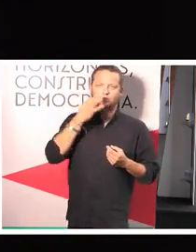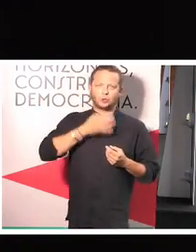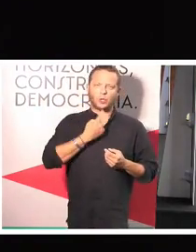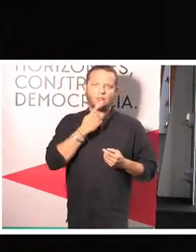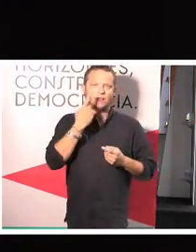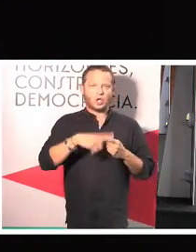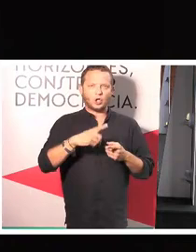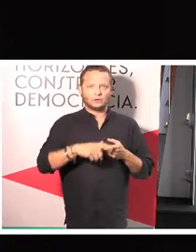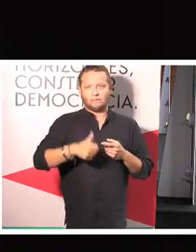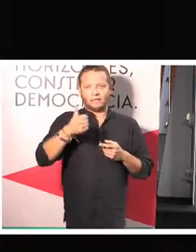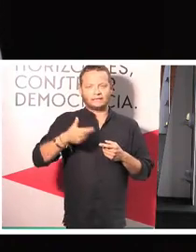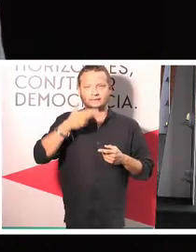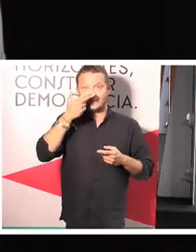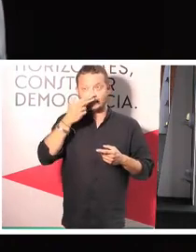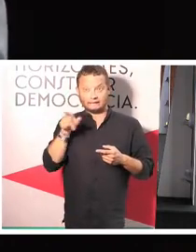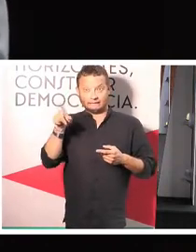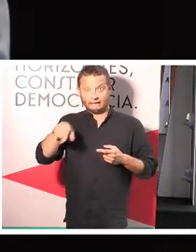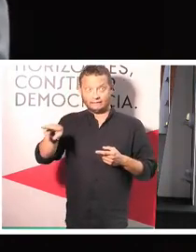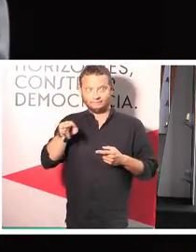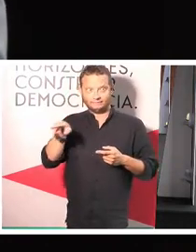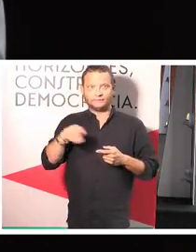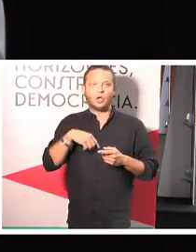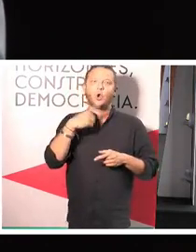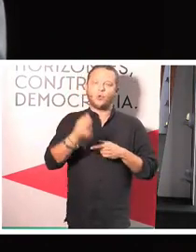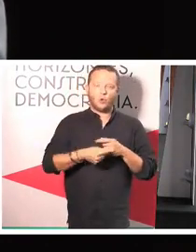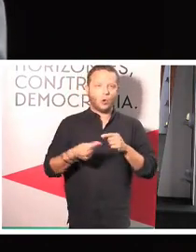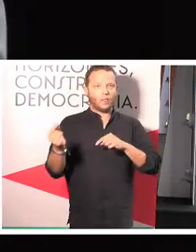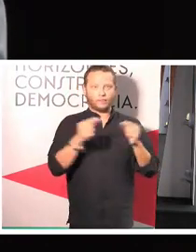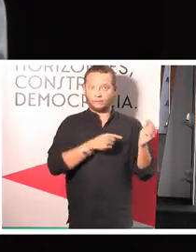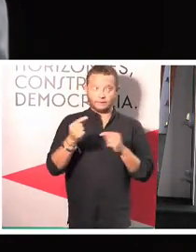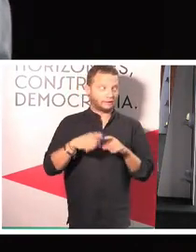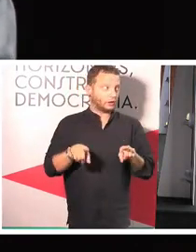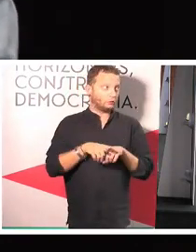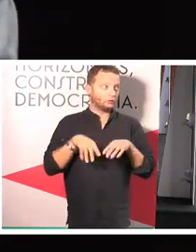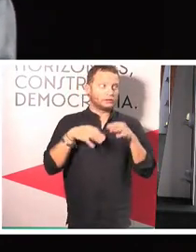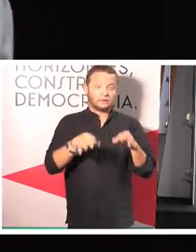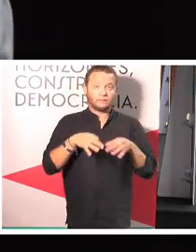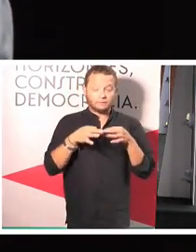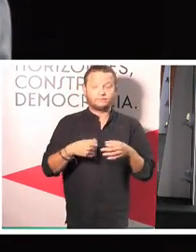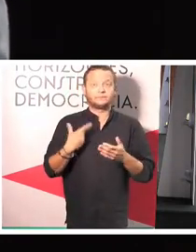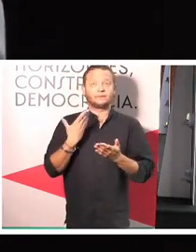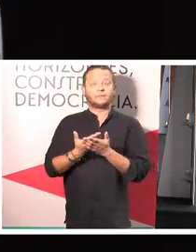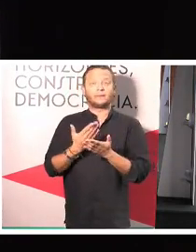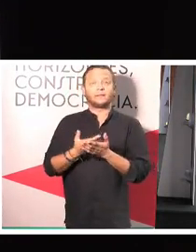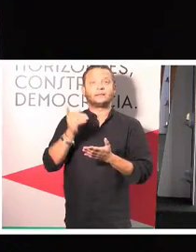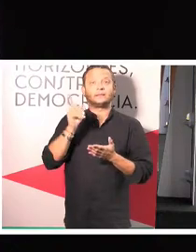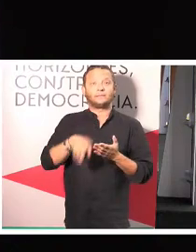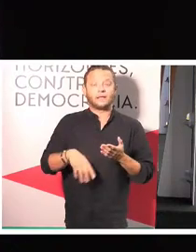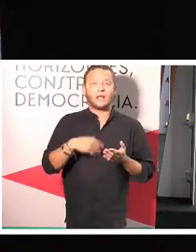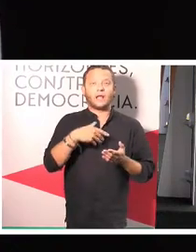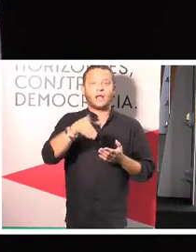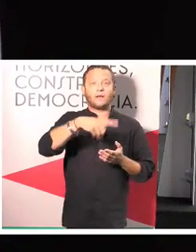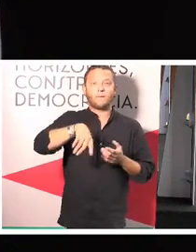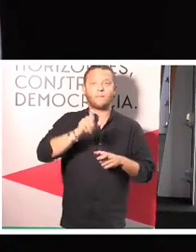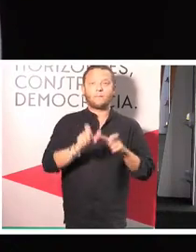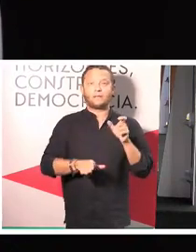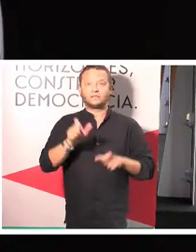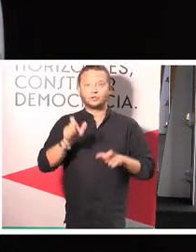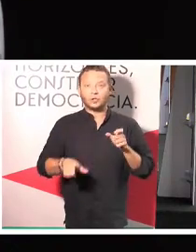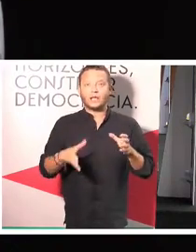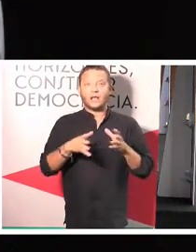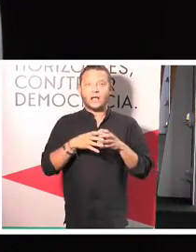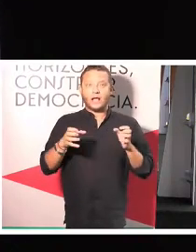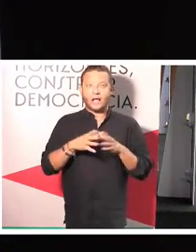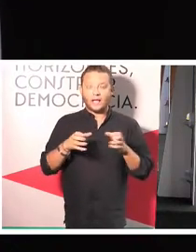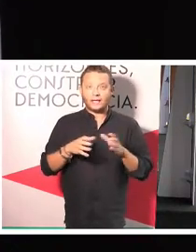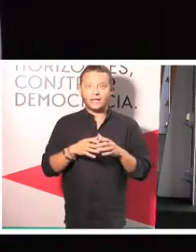cosas mucho más interesantes. Luego tendremos un pequeño debate, como siempre. Os voy a pedir ¿no? que aquellas personas que tengáis ganas